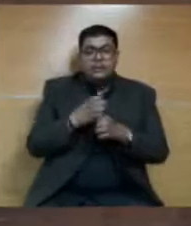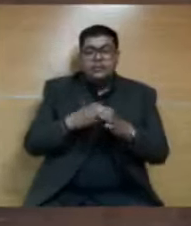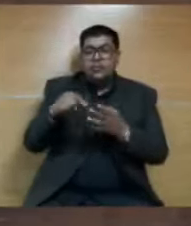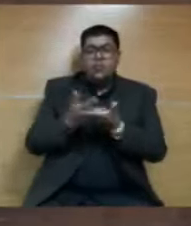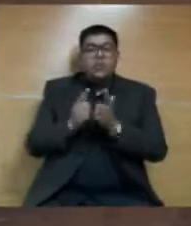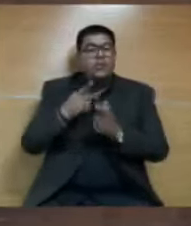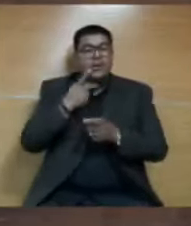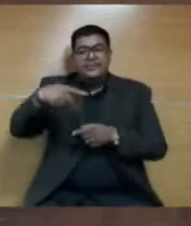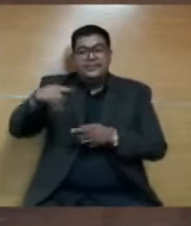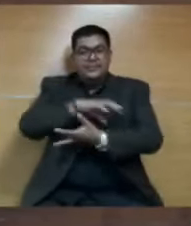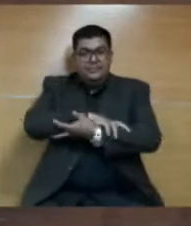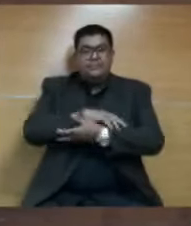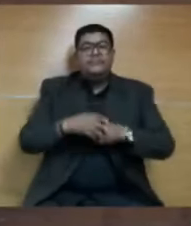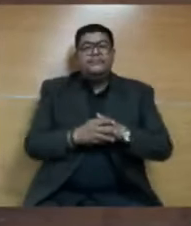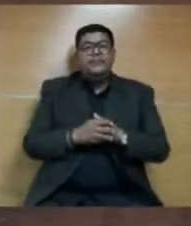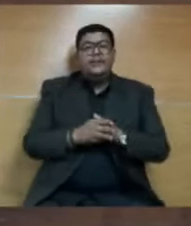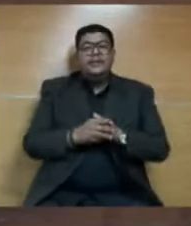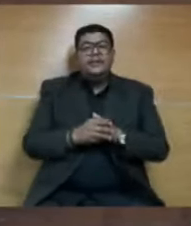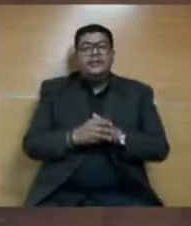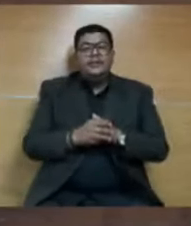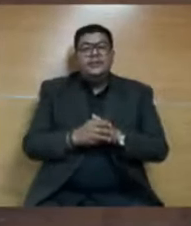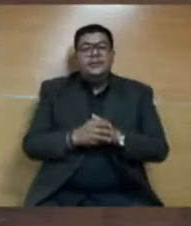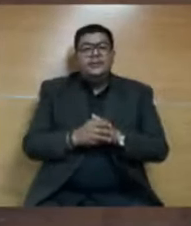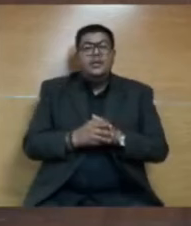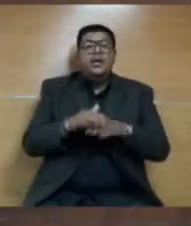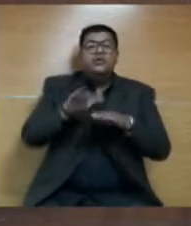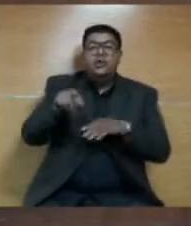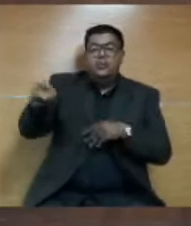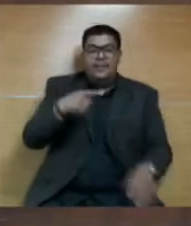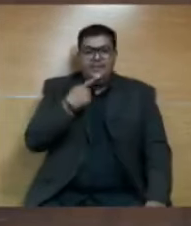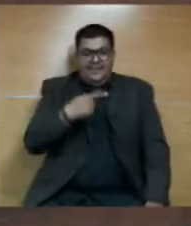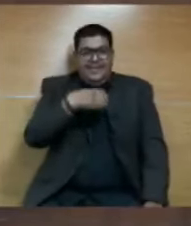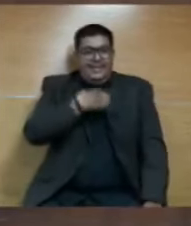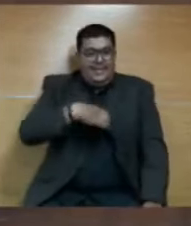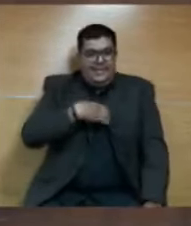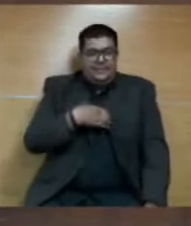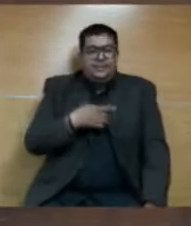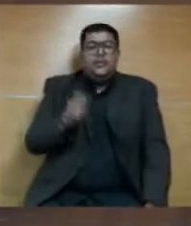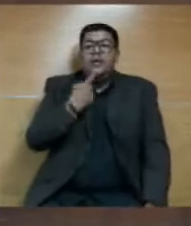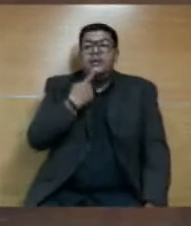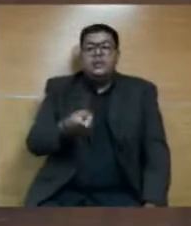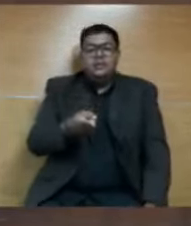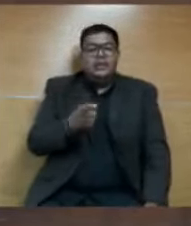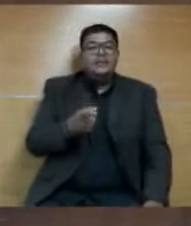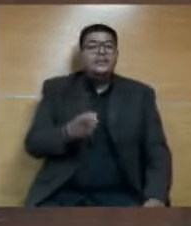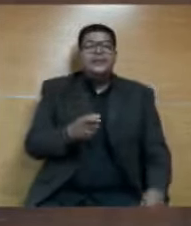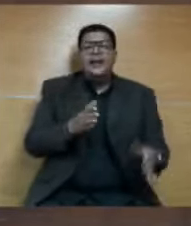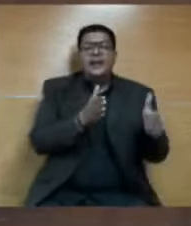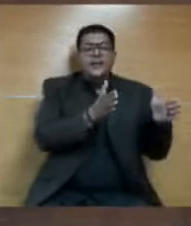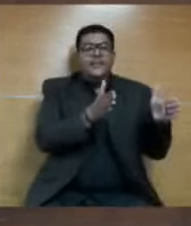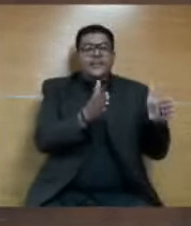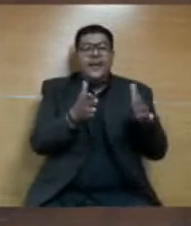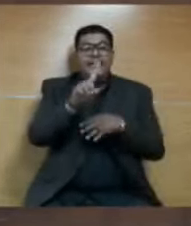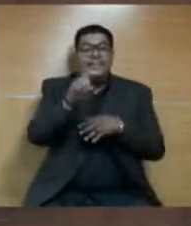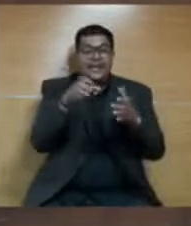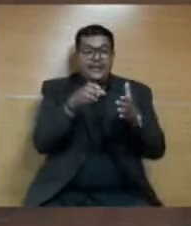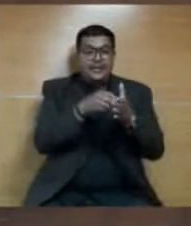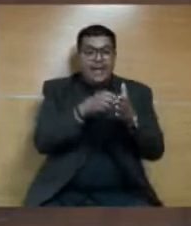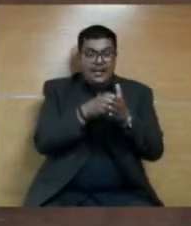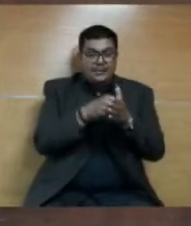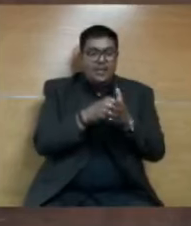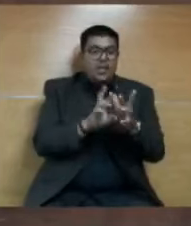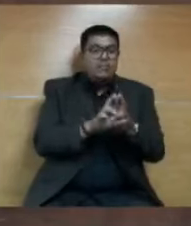políticos integrantes de la coalición. Respecto del motivo de inconformidad, consistente en que se rompió la cadena de custodia en 100 paquetes electorales